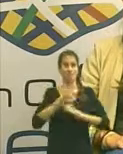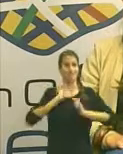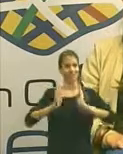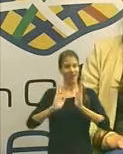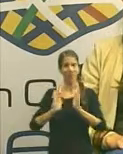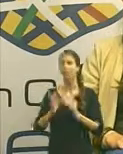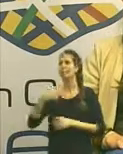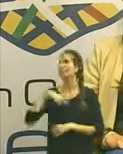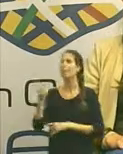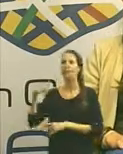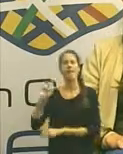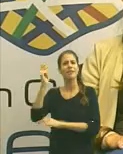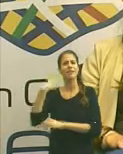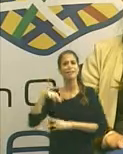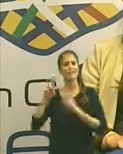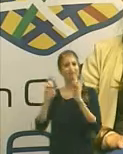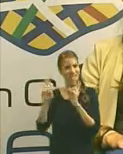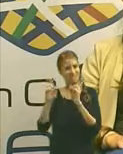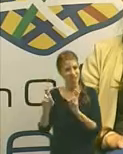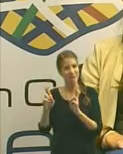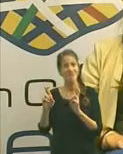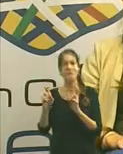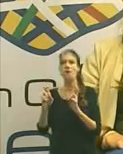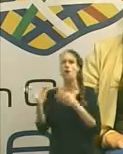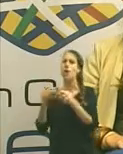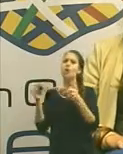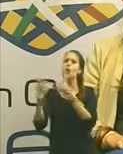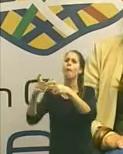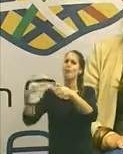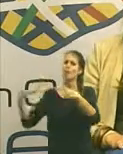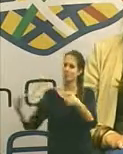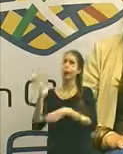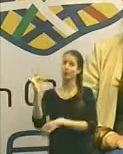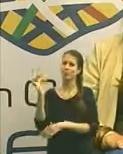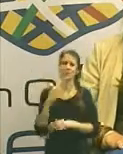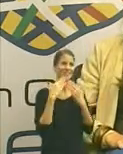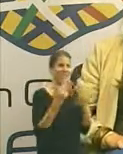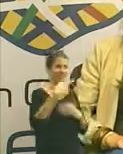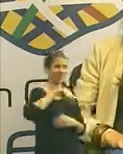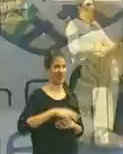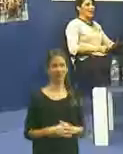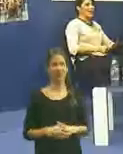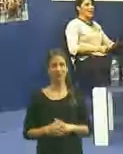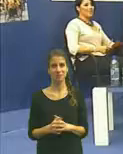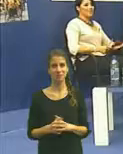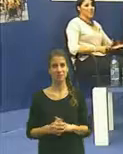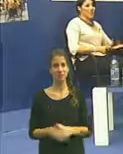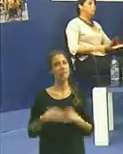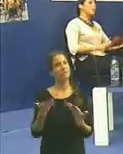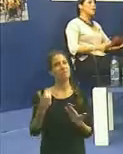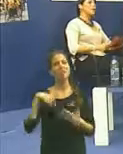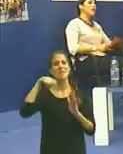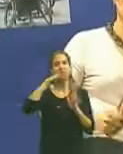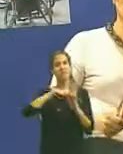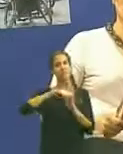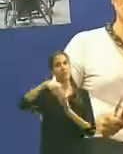y les deseamos muchísimos éxitos y que, por supuesto, muchos más usuarios sigan beneficiando. Muchas gracias a ustedes. Pues, con esto